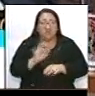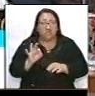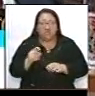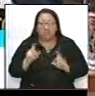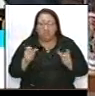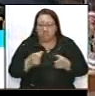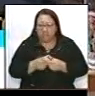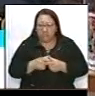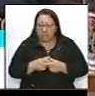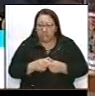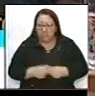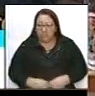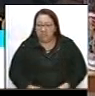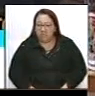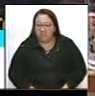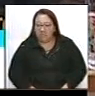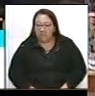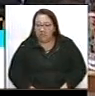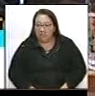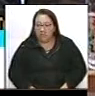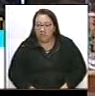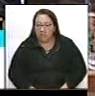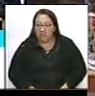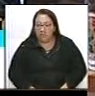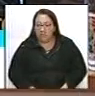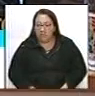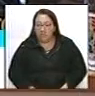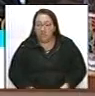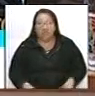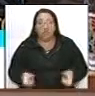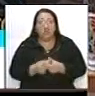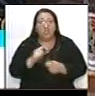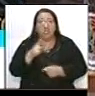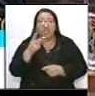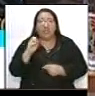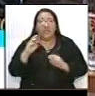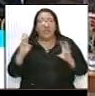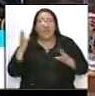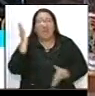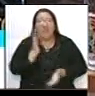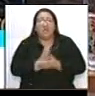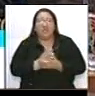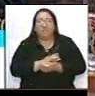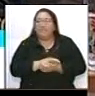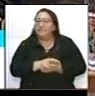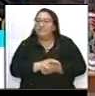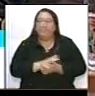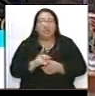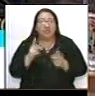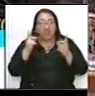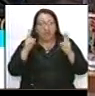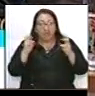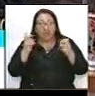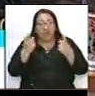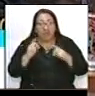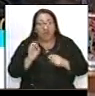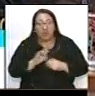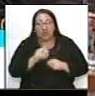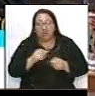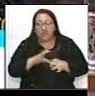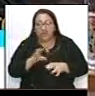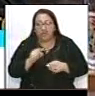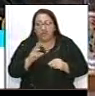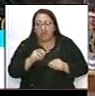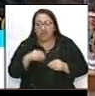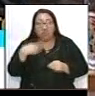en la comisión recomienda ya sancionarlo por 120 días, pero eso no es el tema. El tema es si estamos de acuerdo o no, que dejemos este